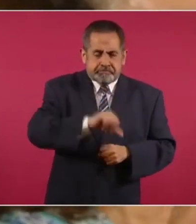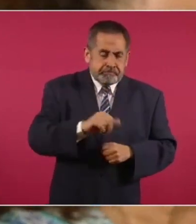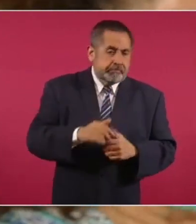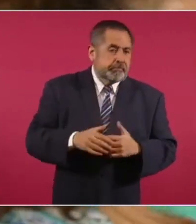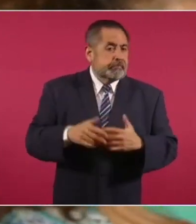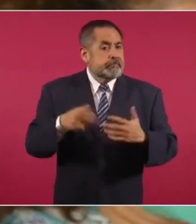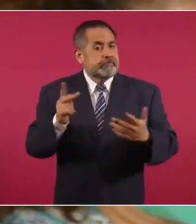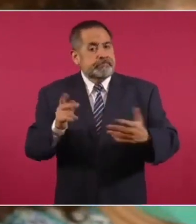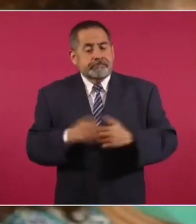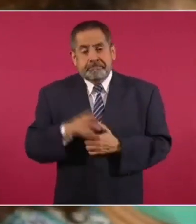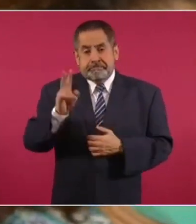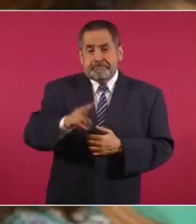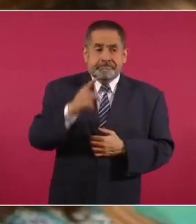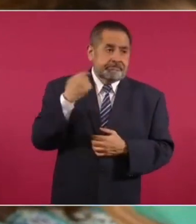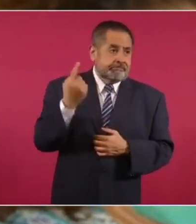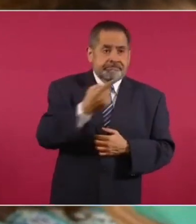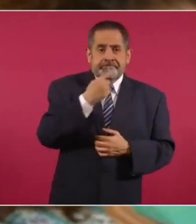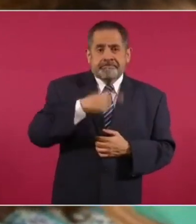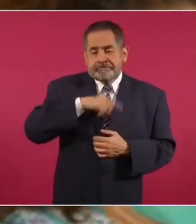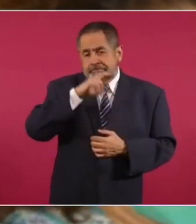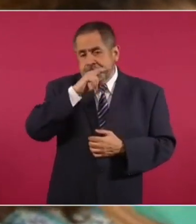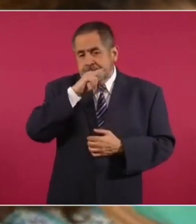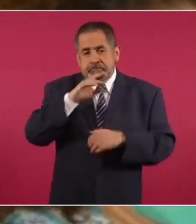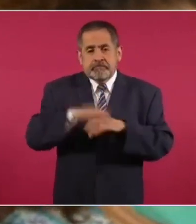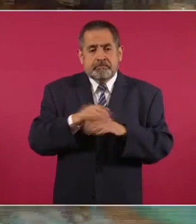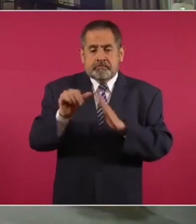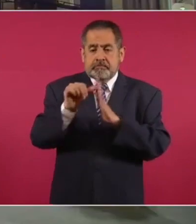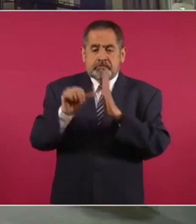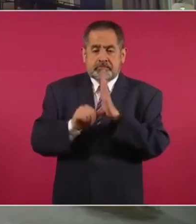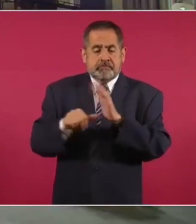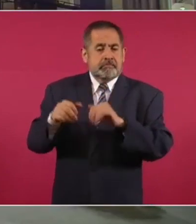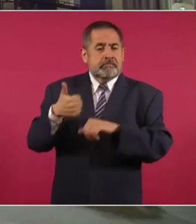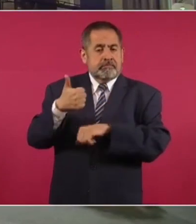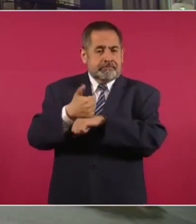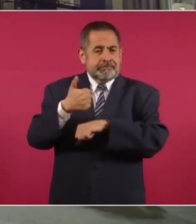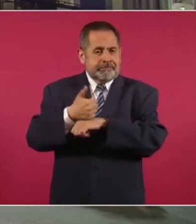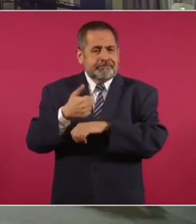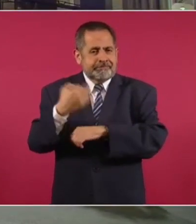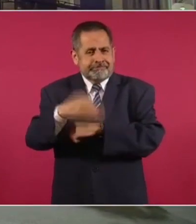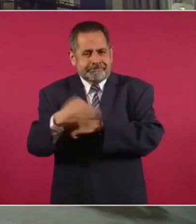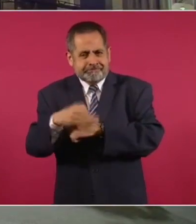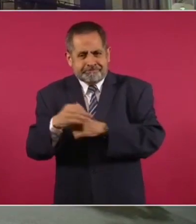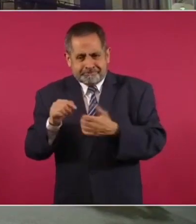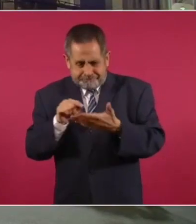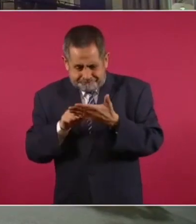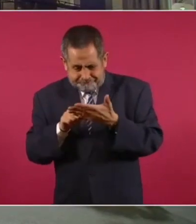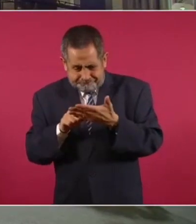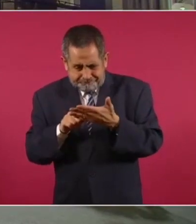embargo, hay preocupación por el 6º artículo transitorio de este